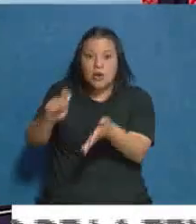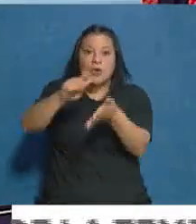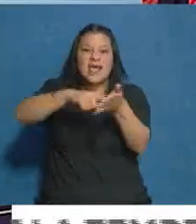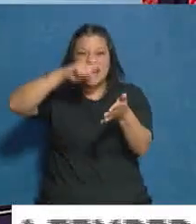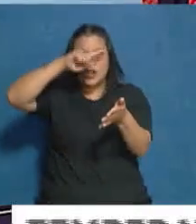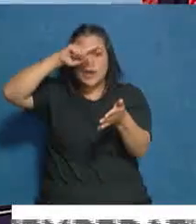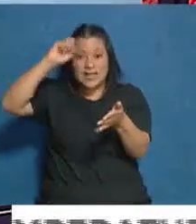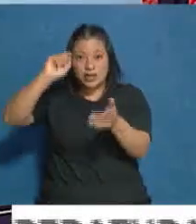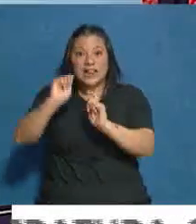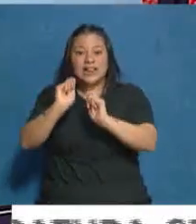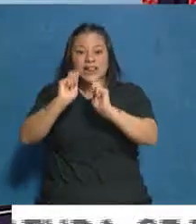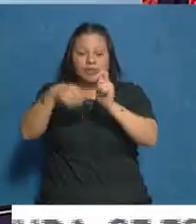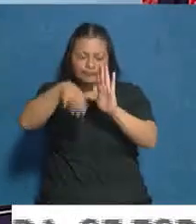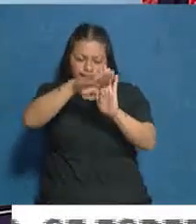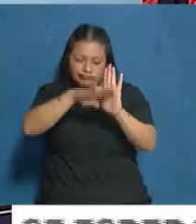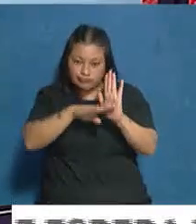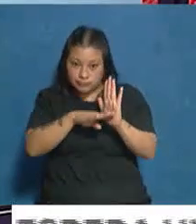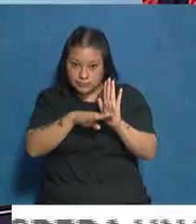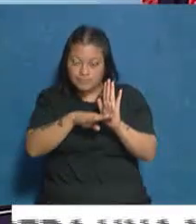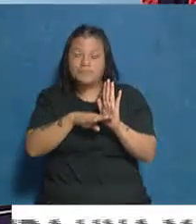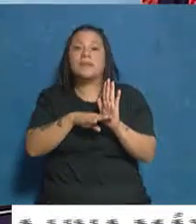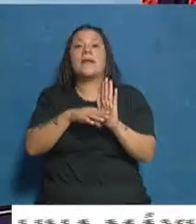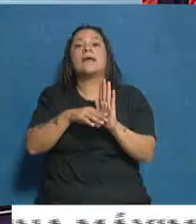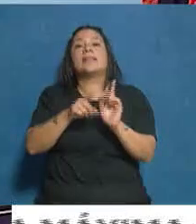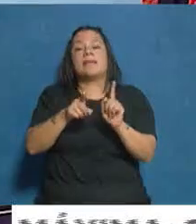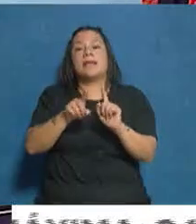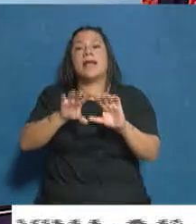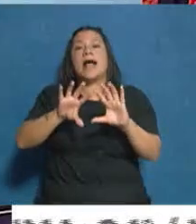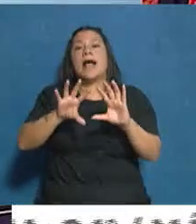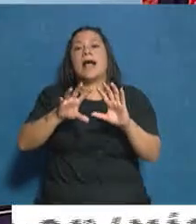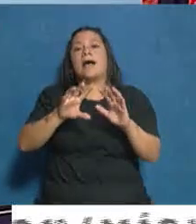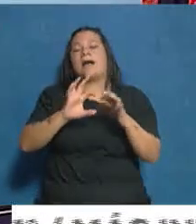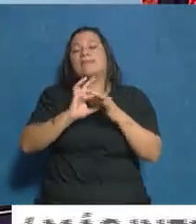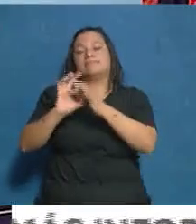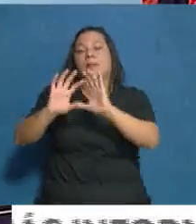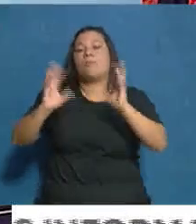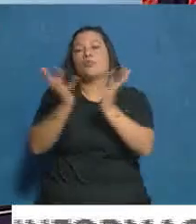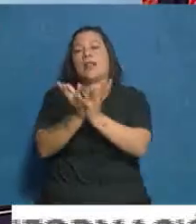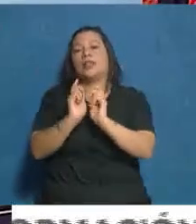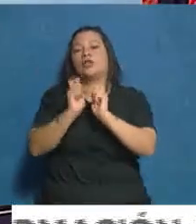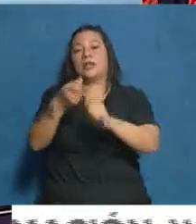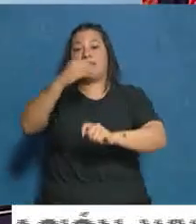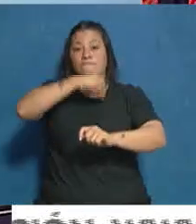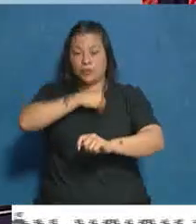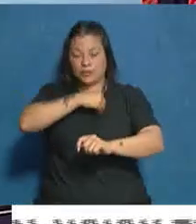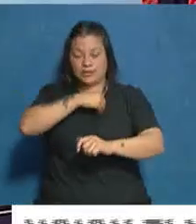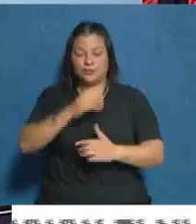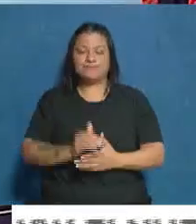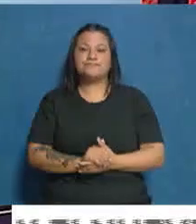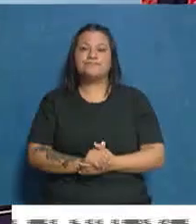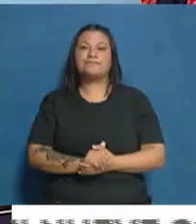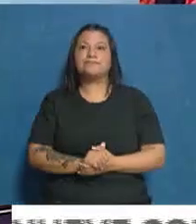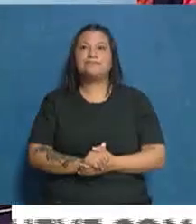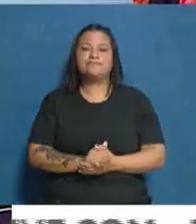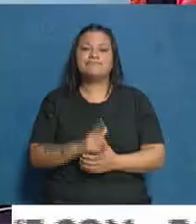de donantes y a esto además se suma a la red mundial de donantes voluntarios. Y en el marco de todo esto, nosotros